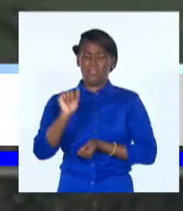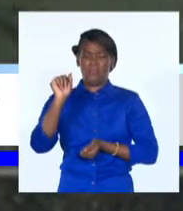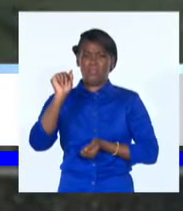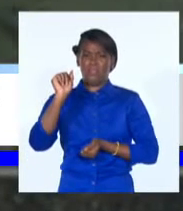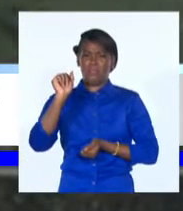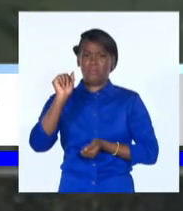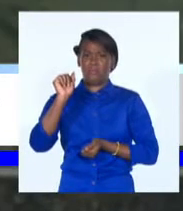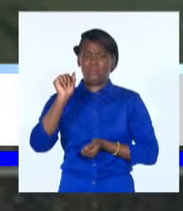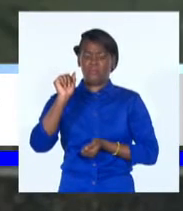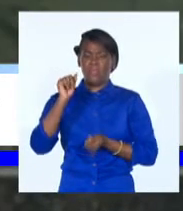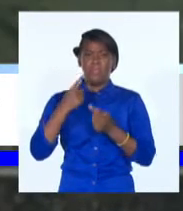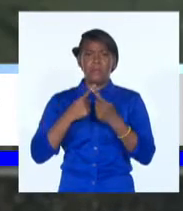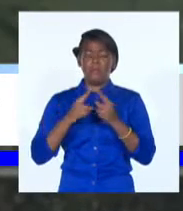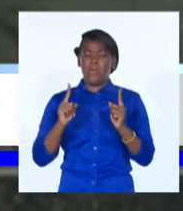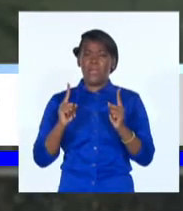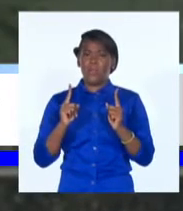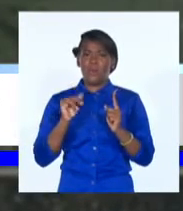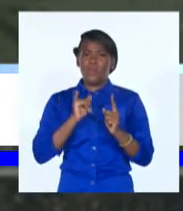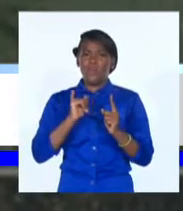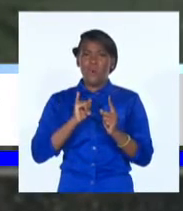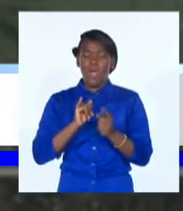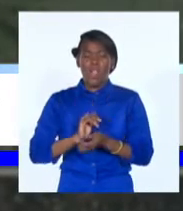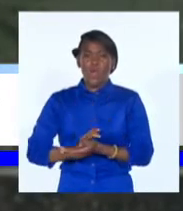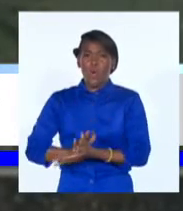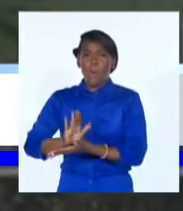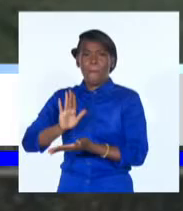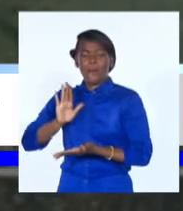de la Organización de las Naciones Unidas.